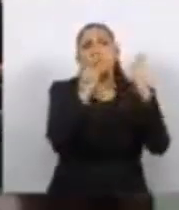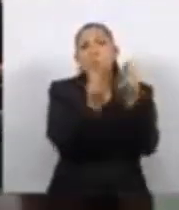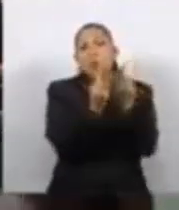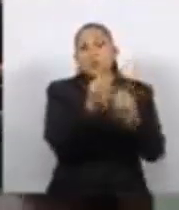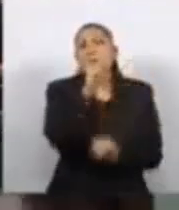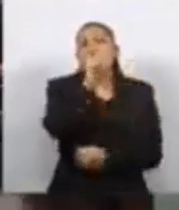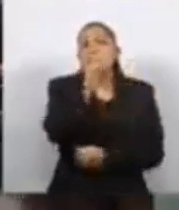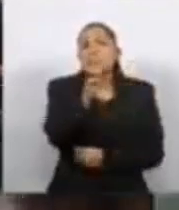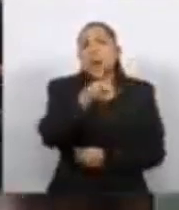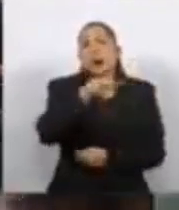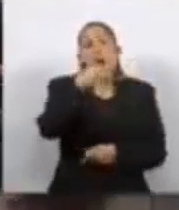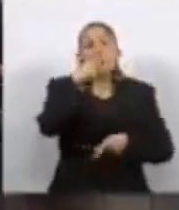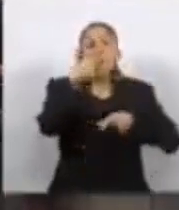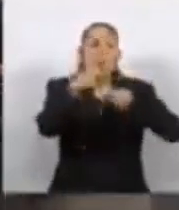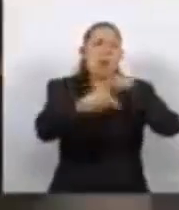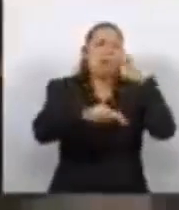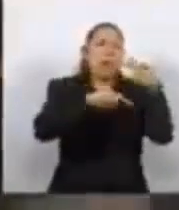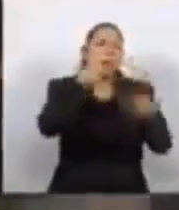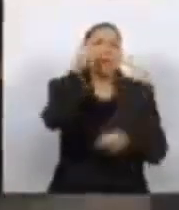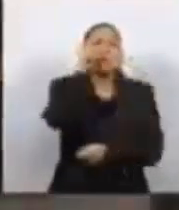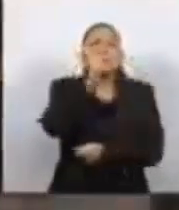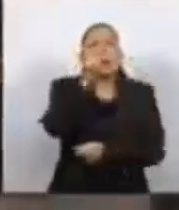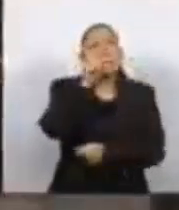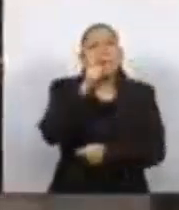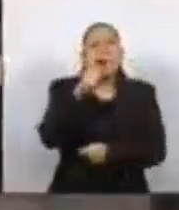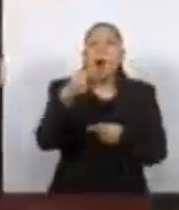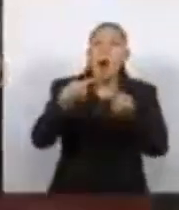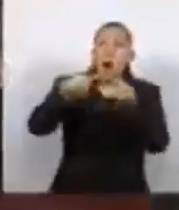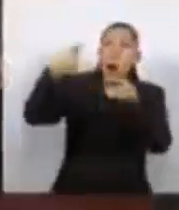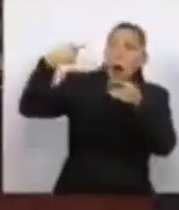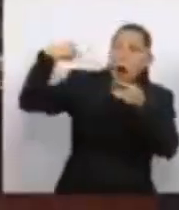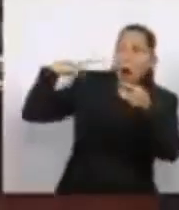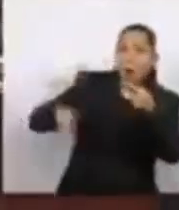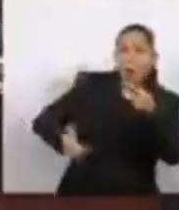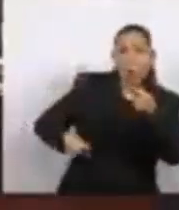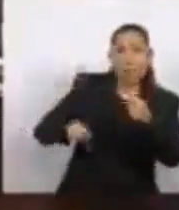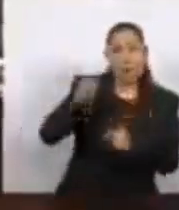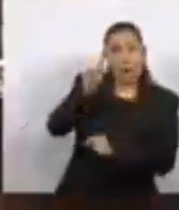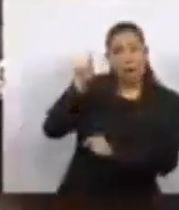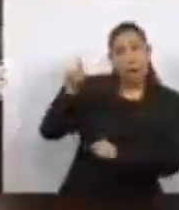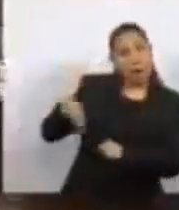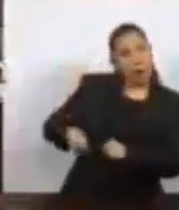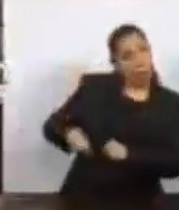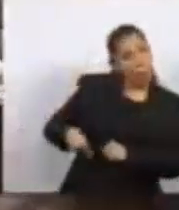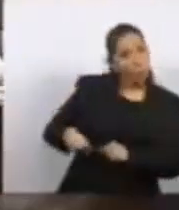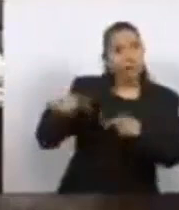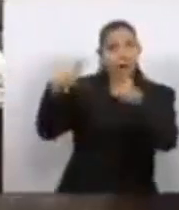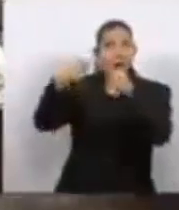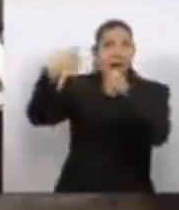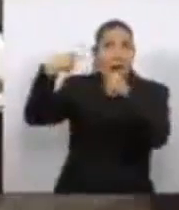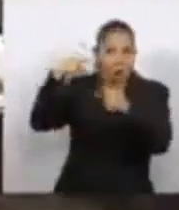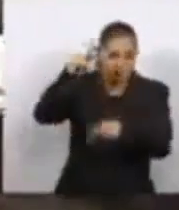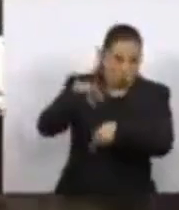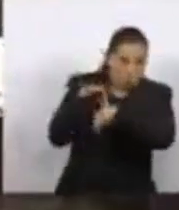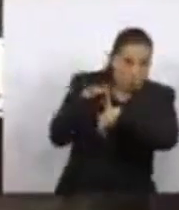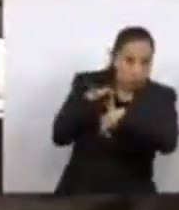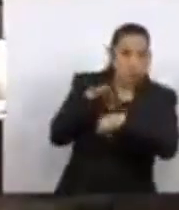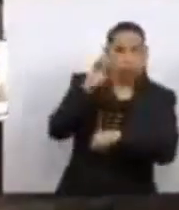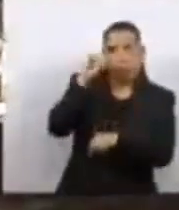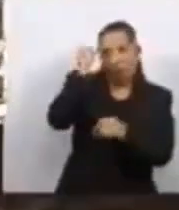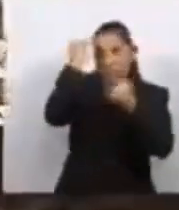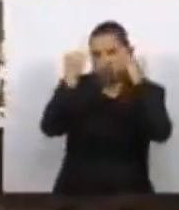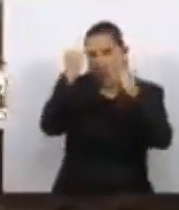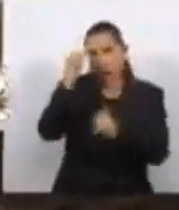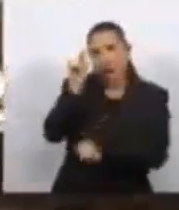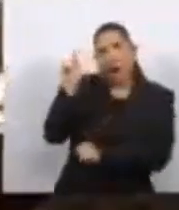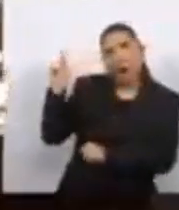mantra presidencial: la culpa es de los adversarios reales o imaginarios que ameriten la ocasión. Eso no puede